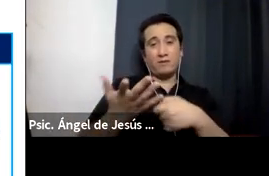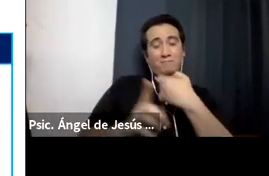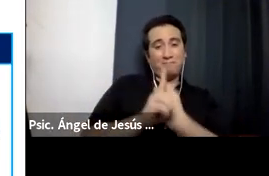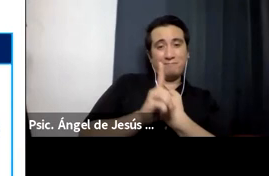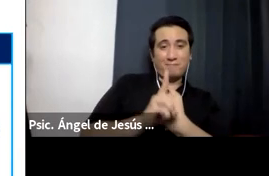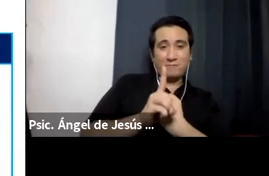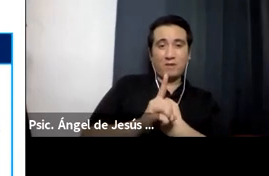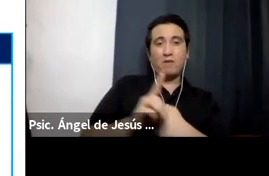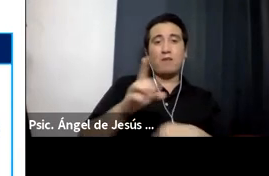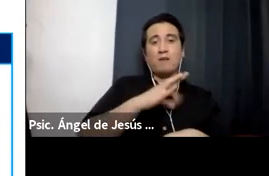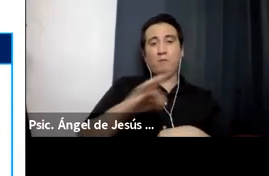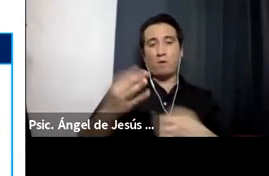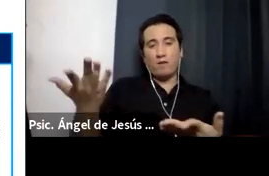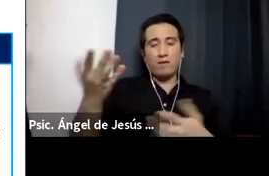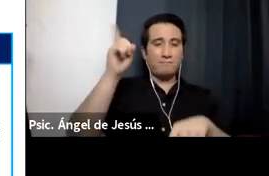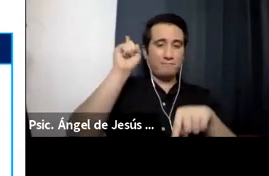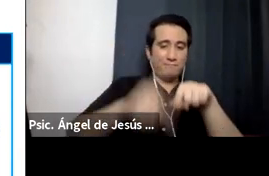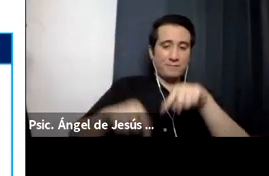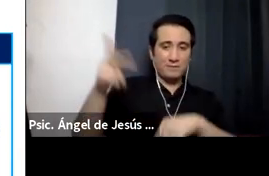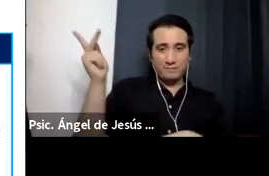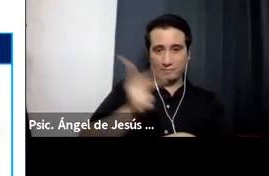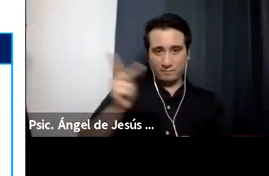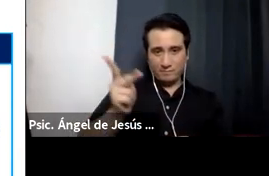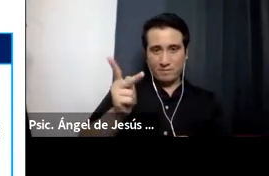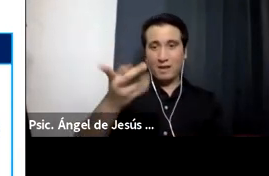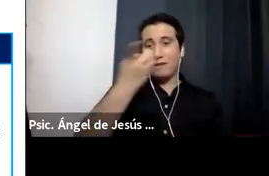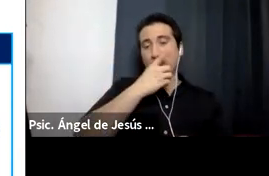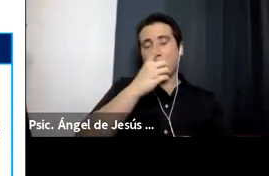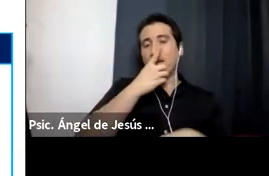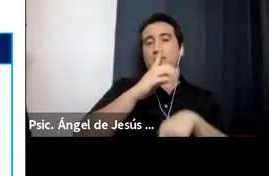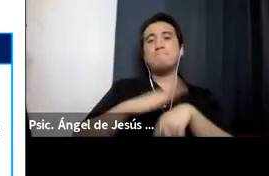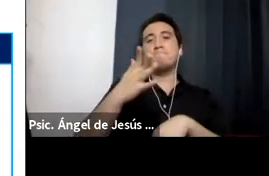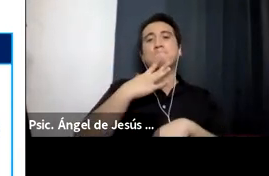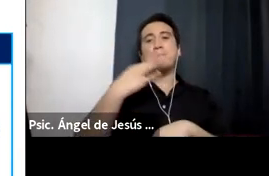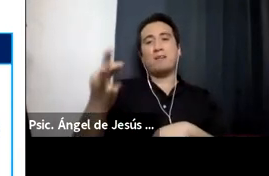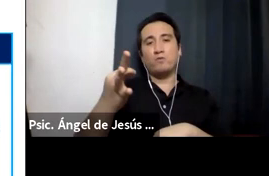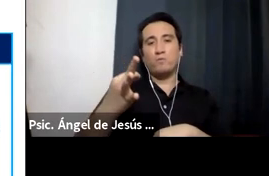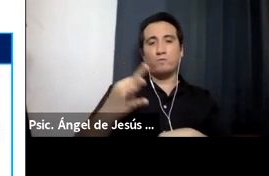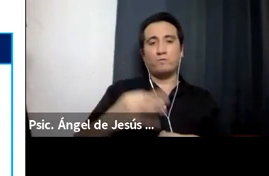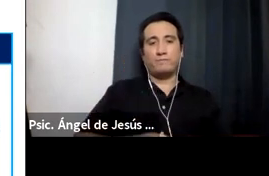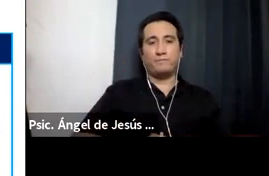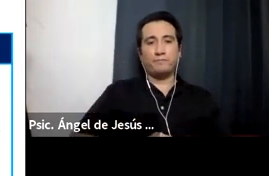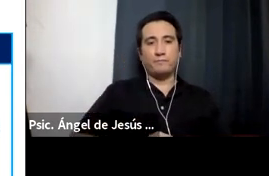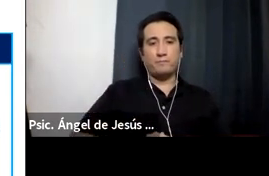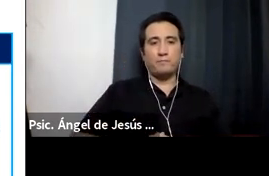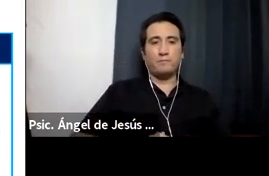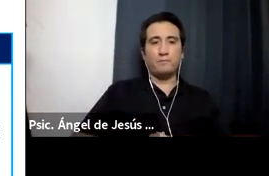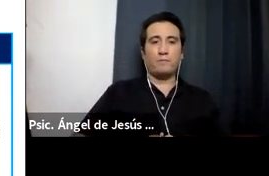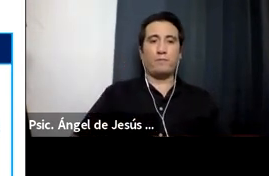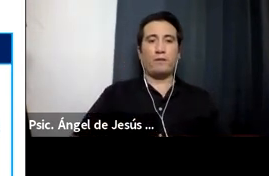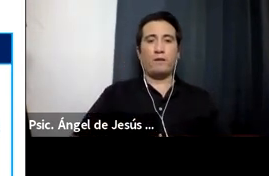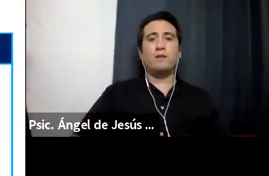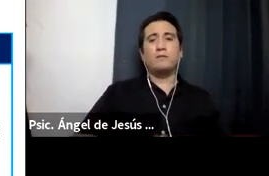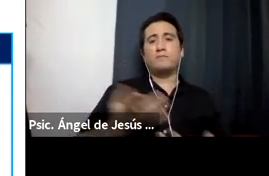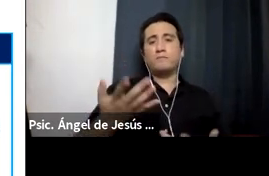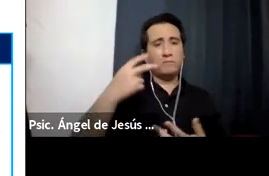alguna amputación, la diabetes es la causa más común de amputaciones. Hay una estimación que es bastante